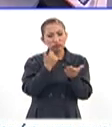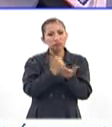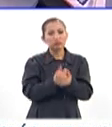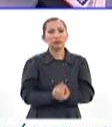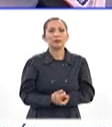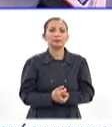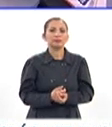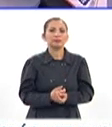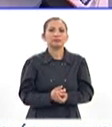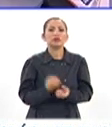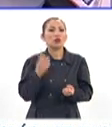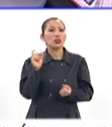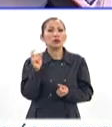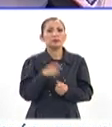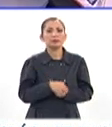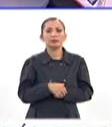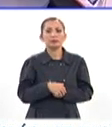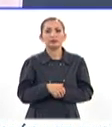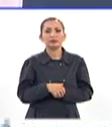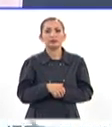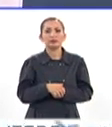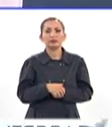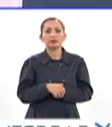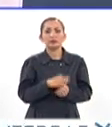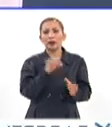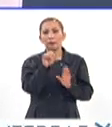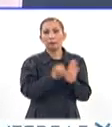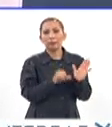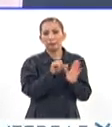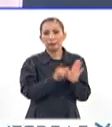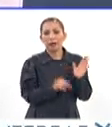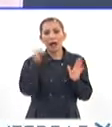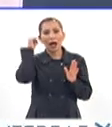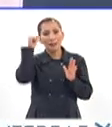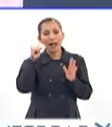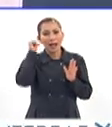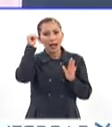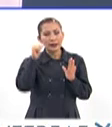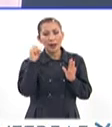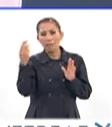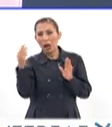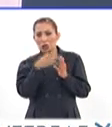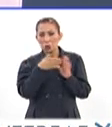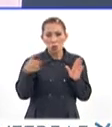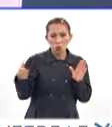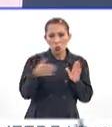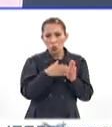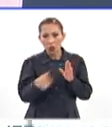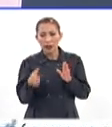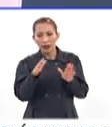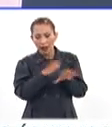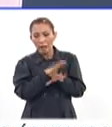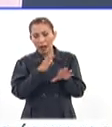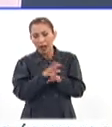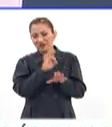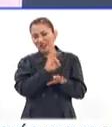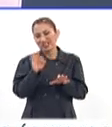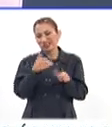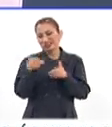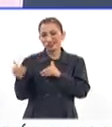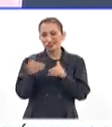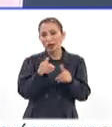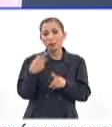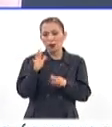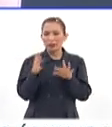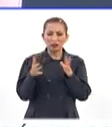estas colectas. ¿Estas colectas cuándo son? Son durante los meses de abril, mayo, más o menos. Cambian como las